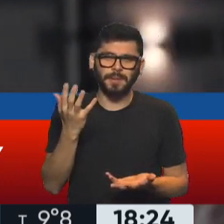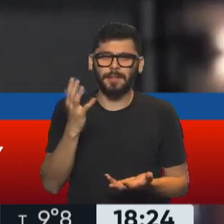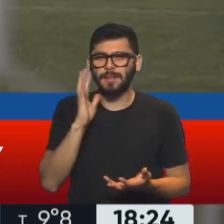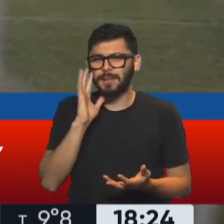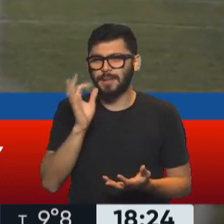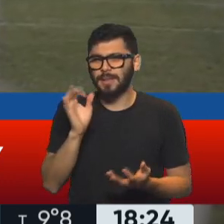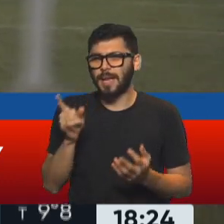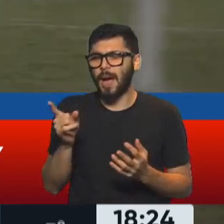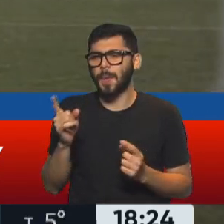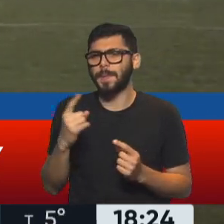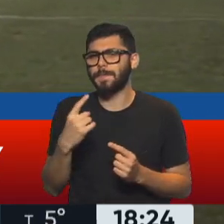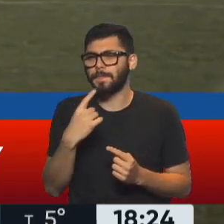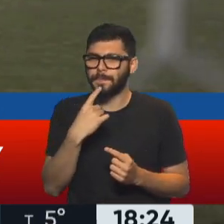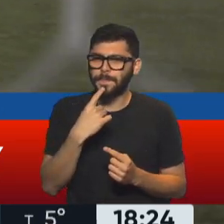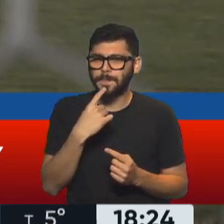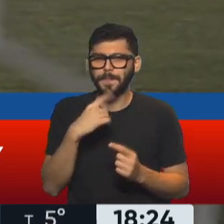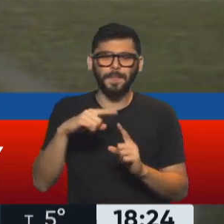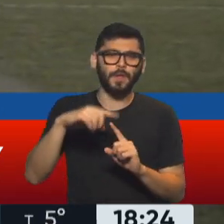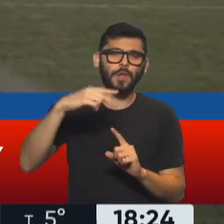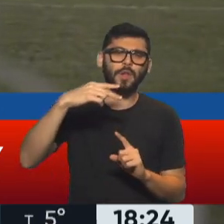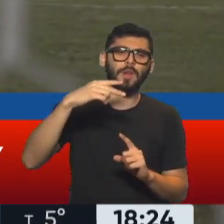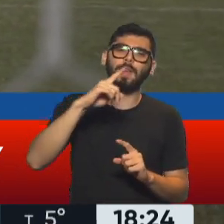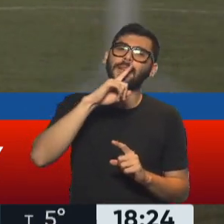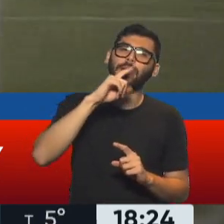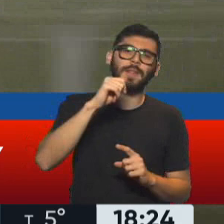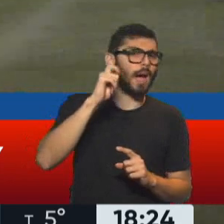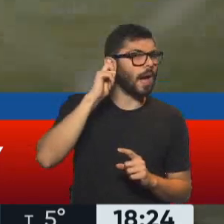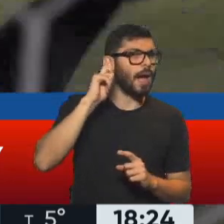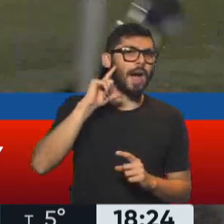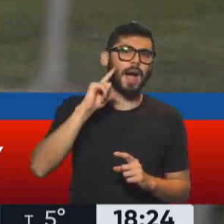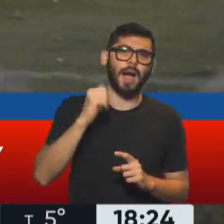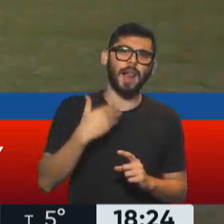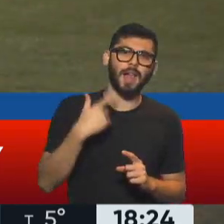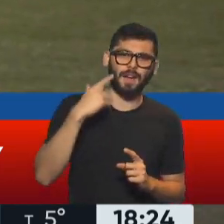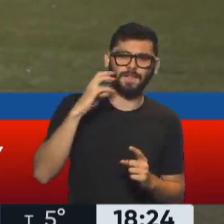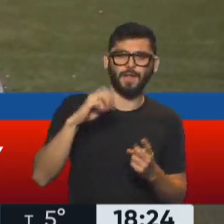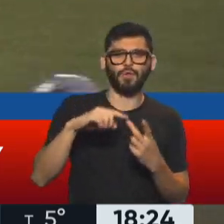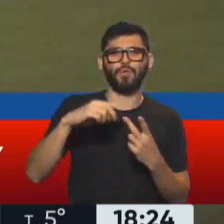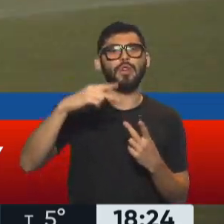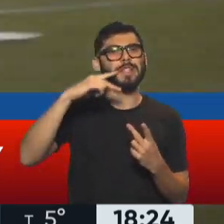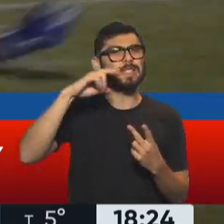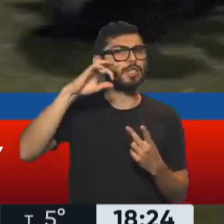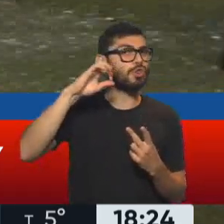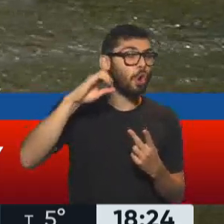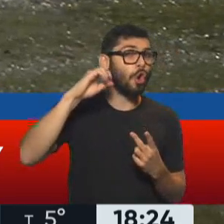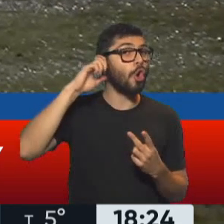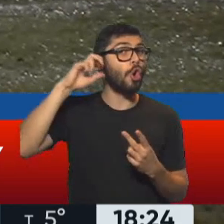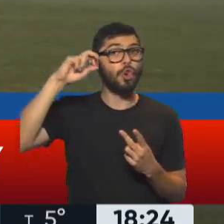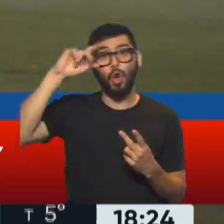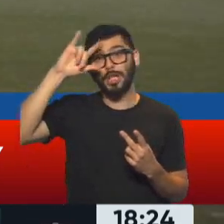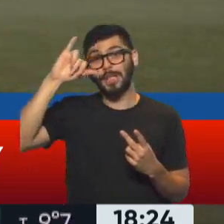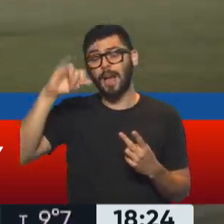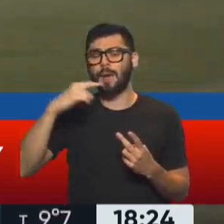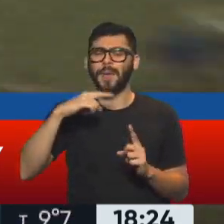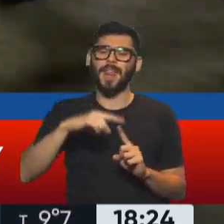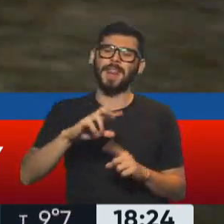en la cornisa entre Nico Tagliafico, también Nico González, si puede jugar de tres,